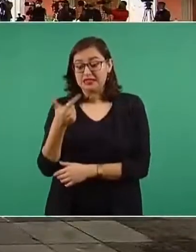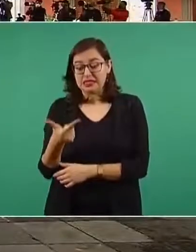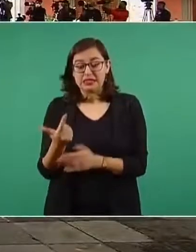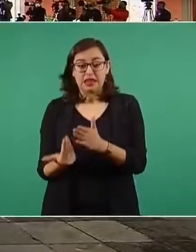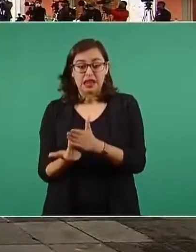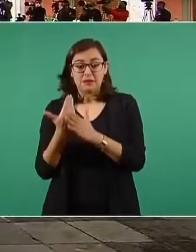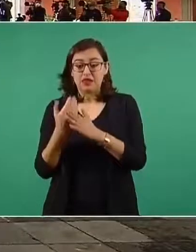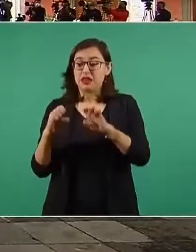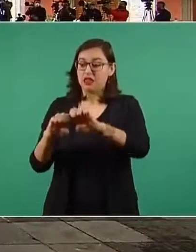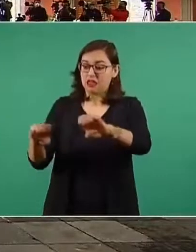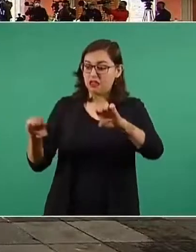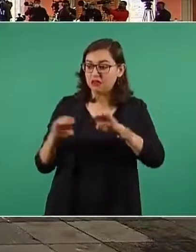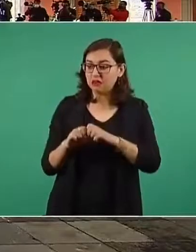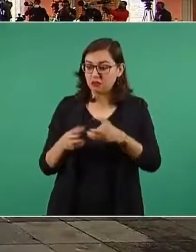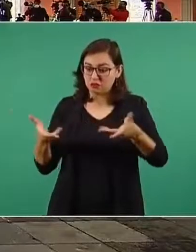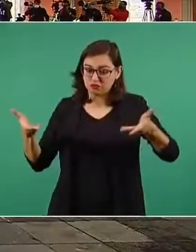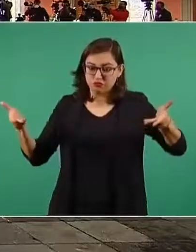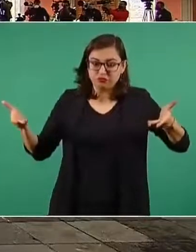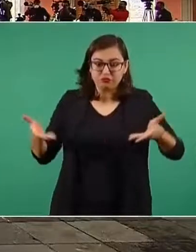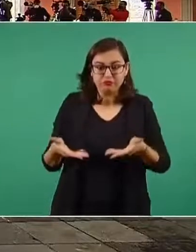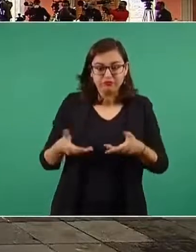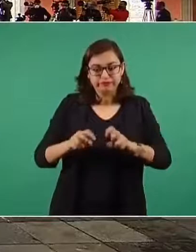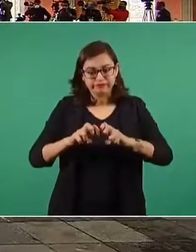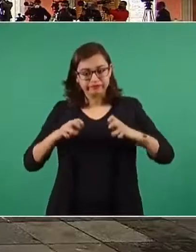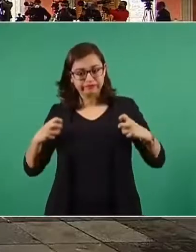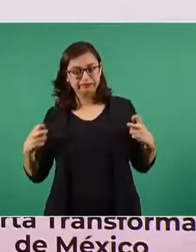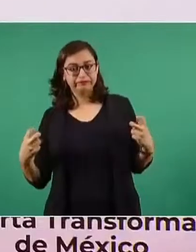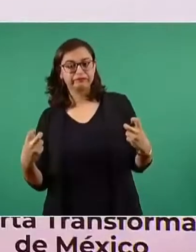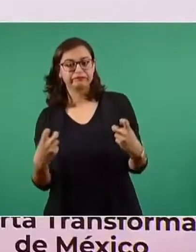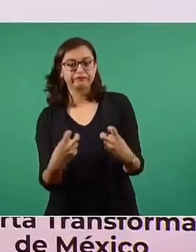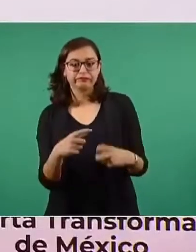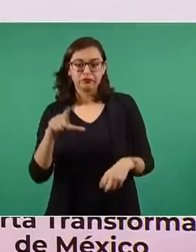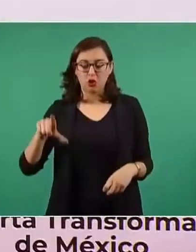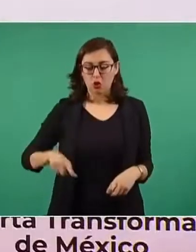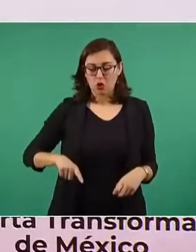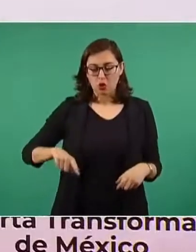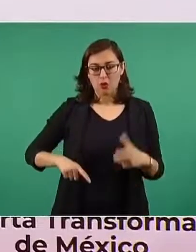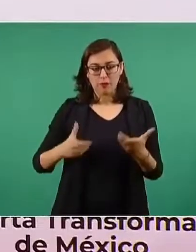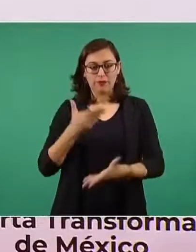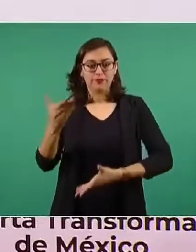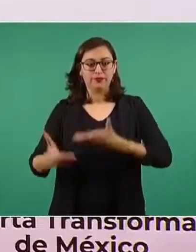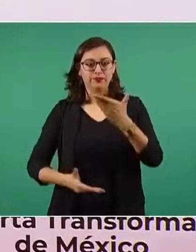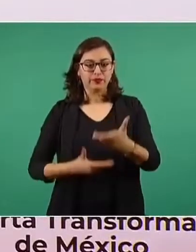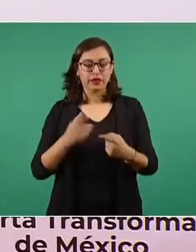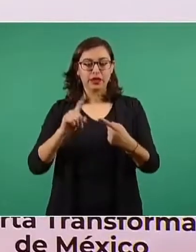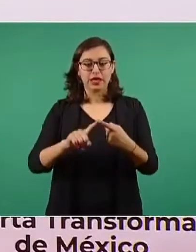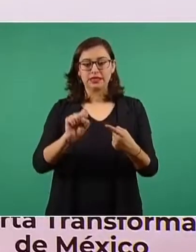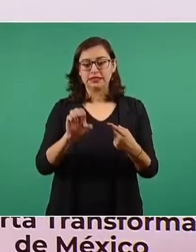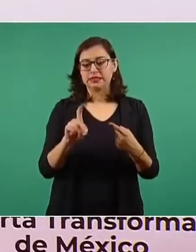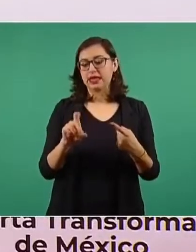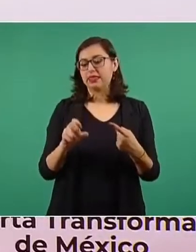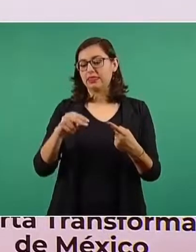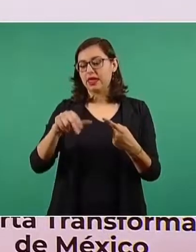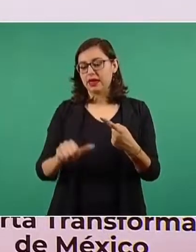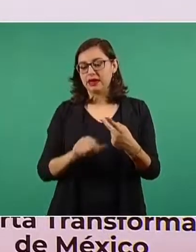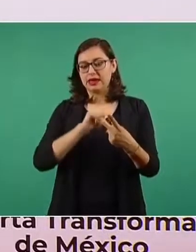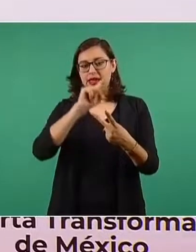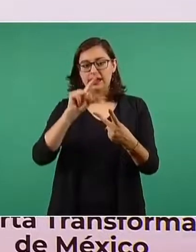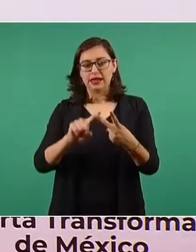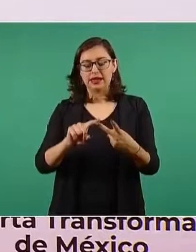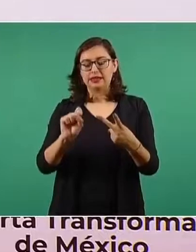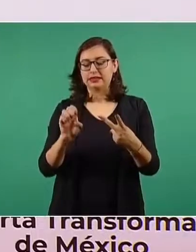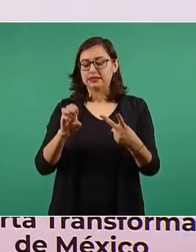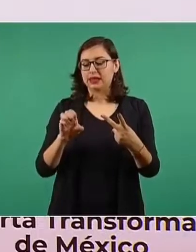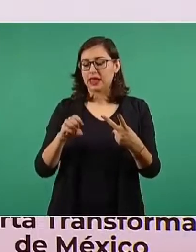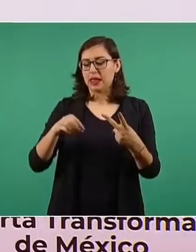soviéticos era la llegada a un sistema sin clases sociales, pasando por el